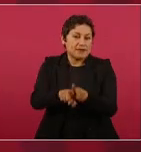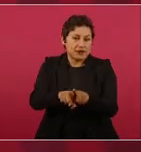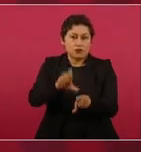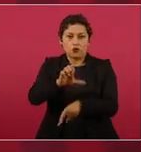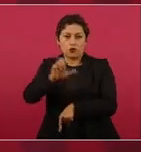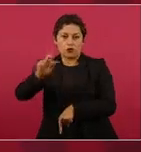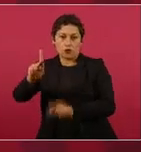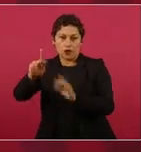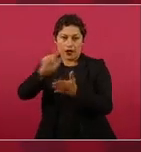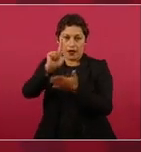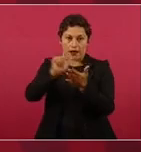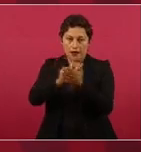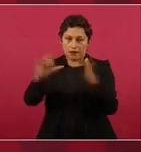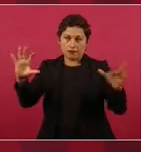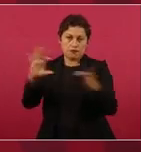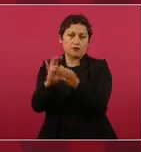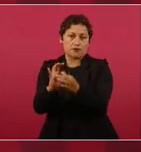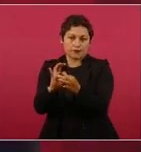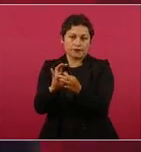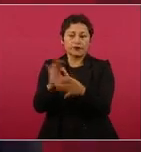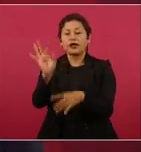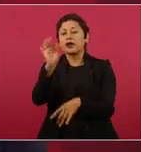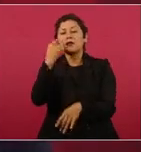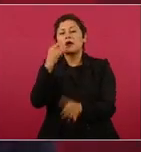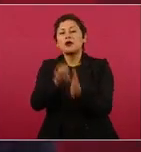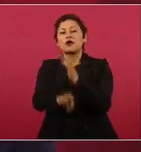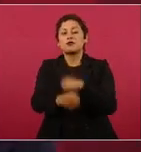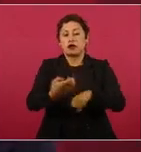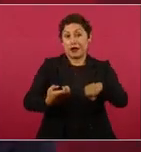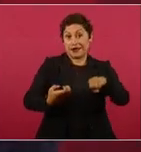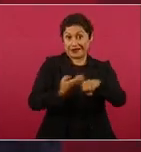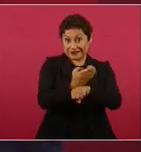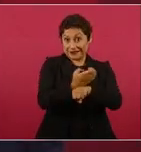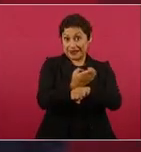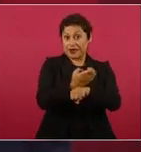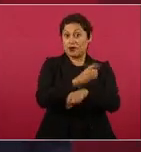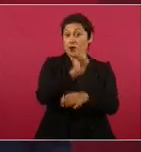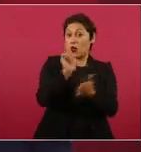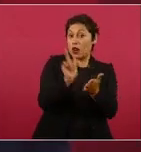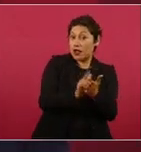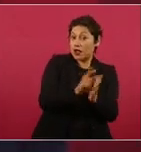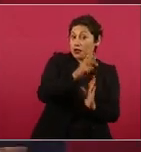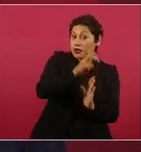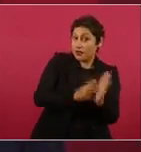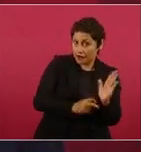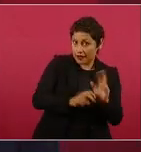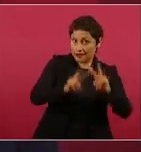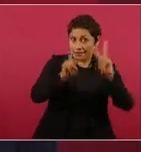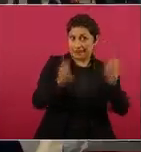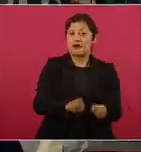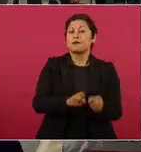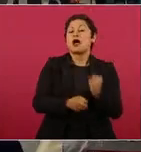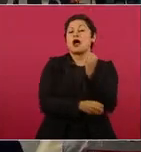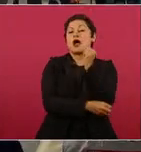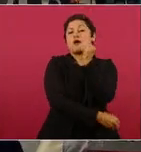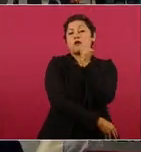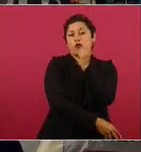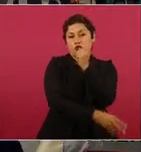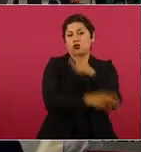un estado modifica su código penal, sobre todo en la despenalización del aborto en cualquier